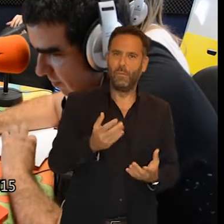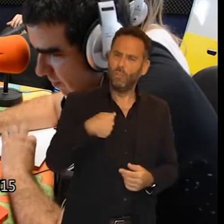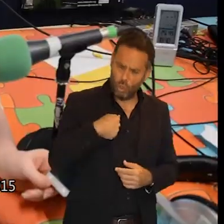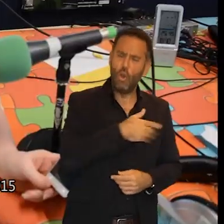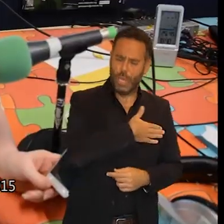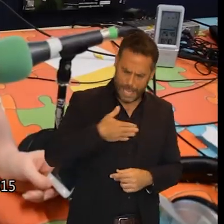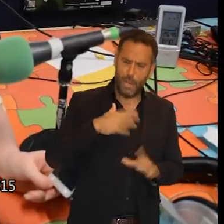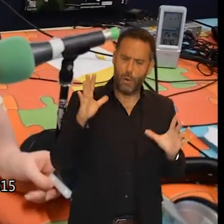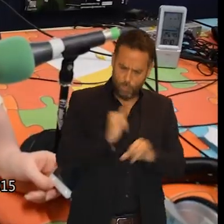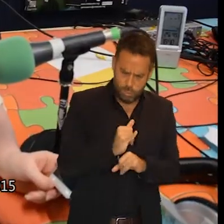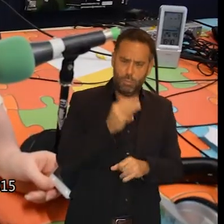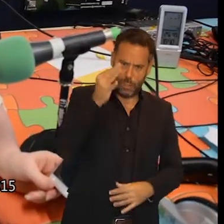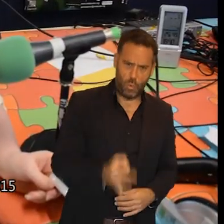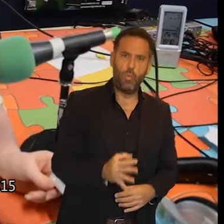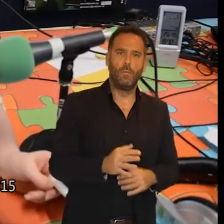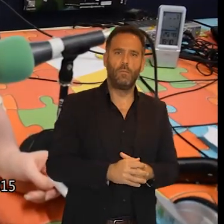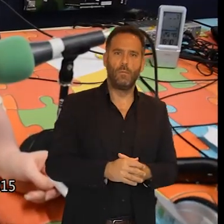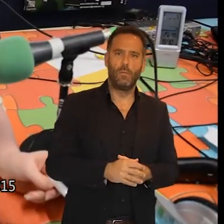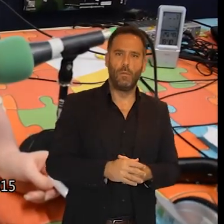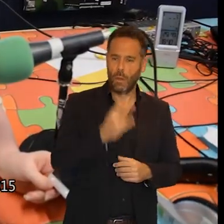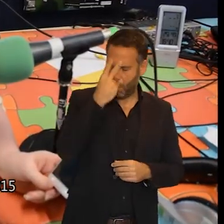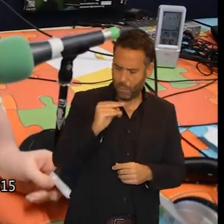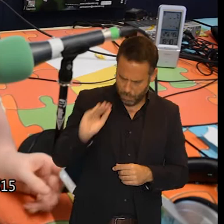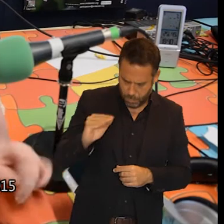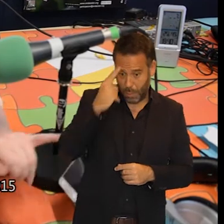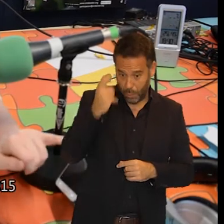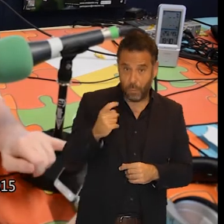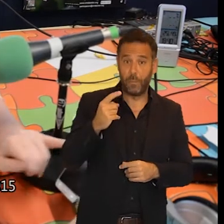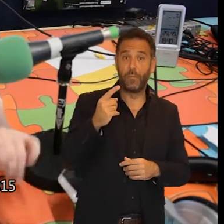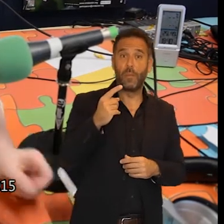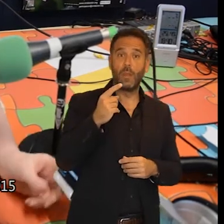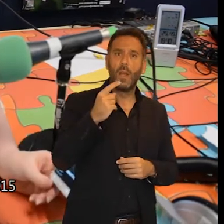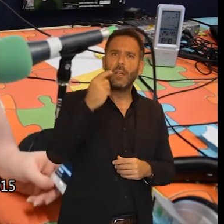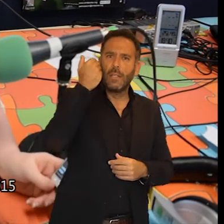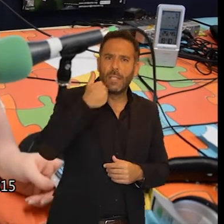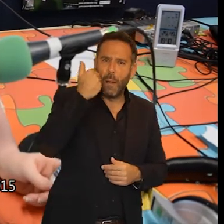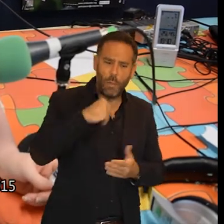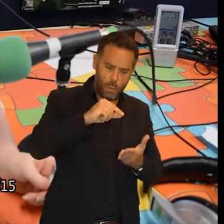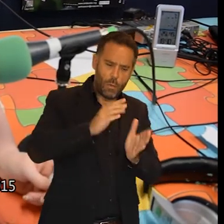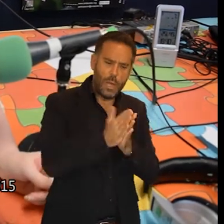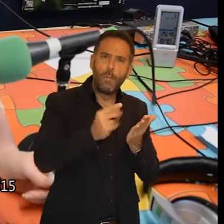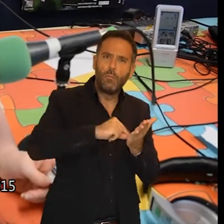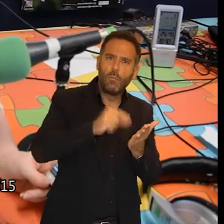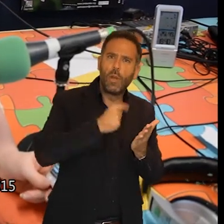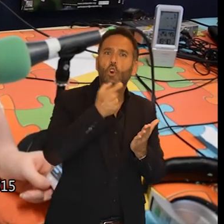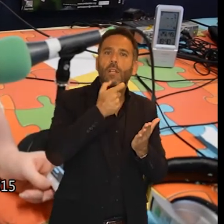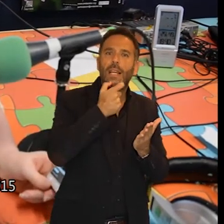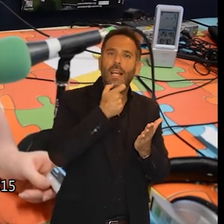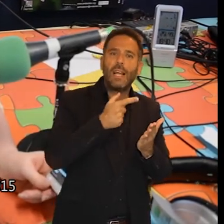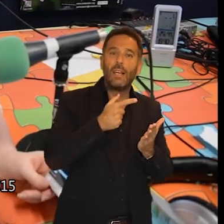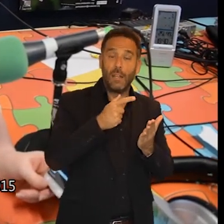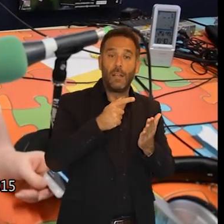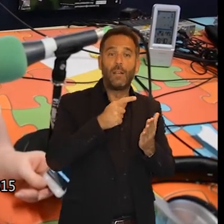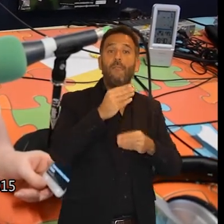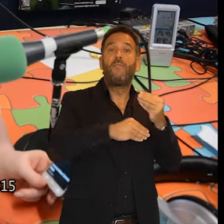presentar. Jorge. Y el sábado entonces, recordamos, estabais firmando libros en el Corte Inglés, 6:30. Corte Inglés Bahía. Exactamente.